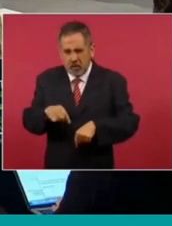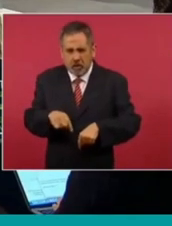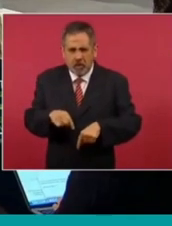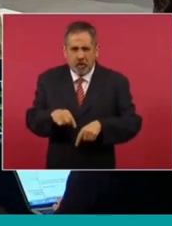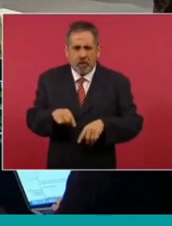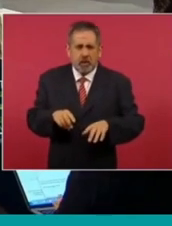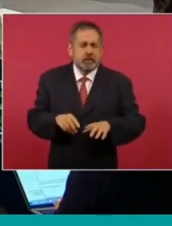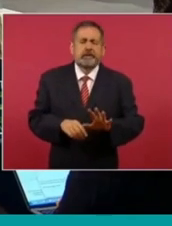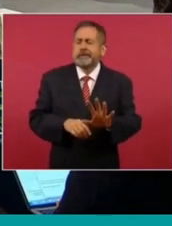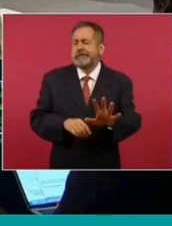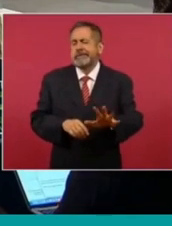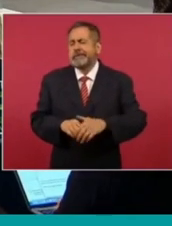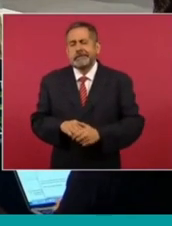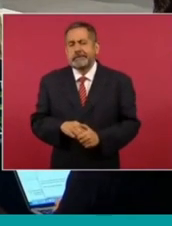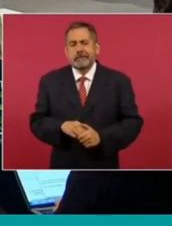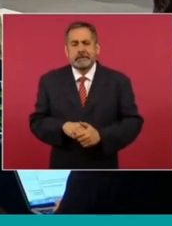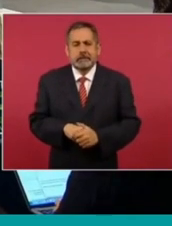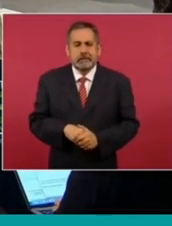no